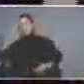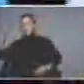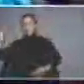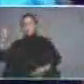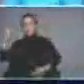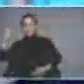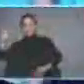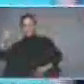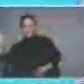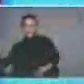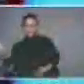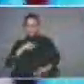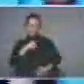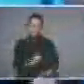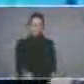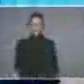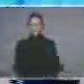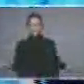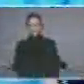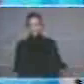el pobrecito.